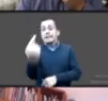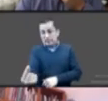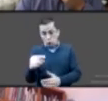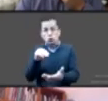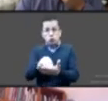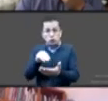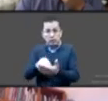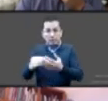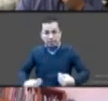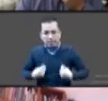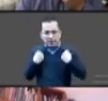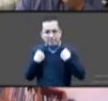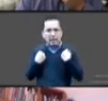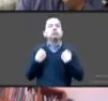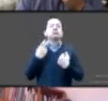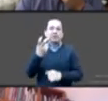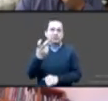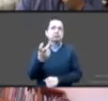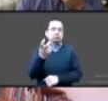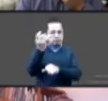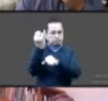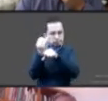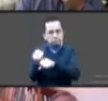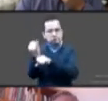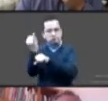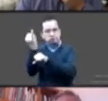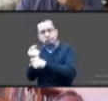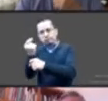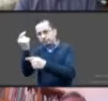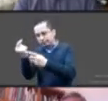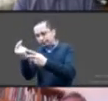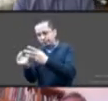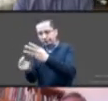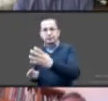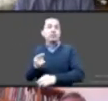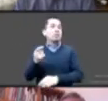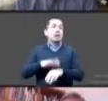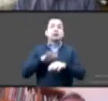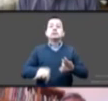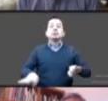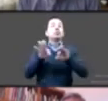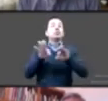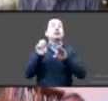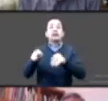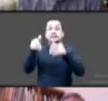siempre pensado en la víctima. Siguiente, por favor.